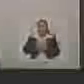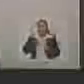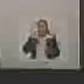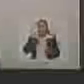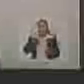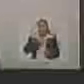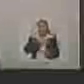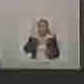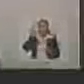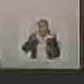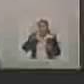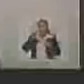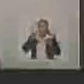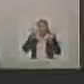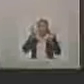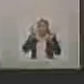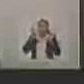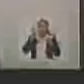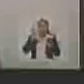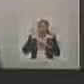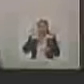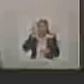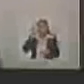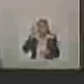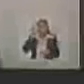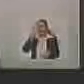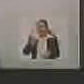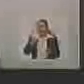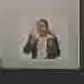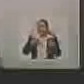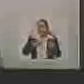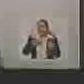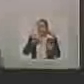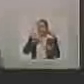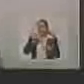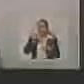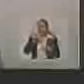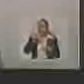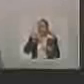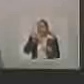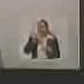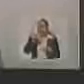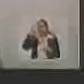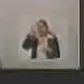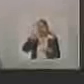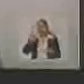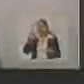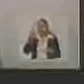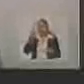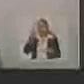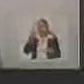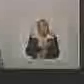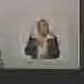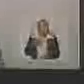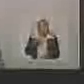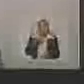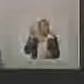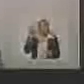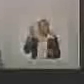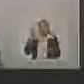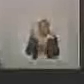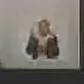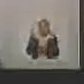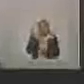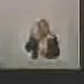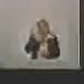a permitir que roben Benito Juárez. Dame la oportunidad de que las cosas cambien. A mí no me va a temblar la mano y vamos